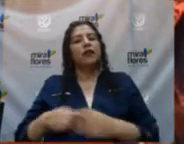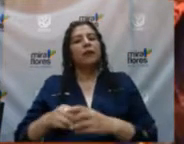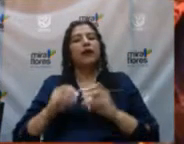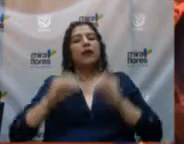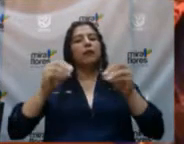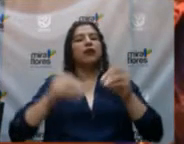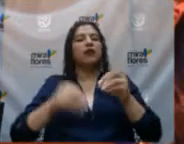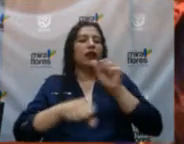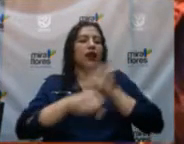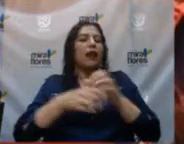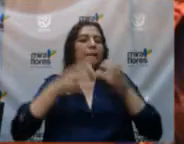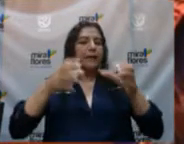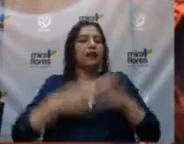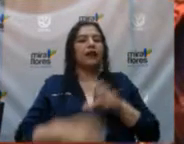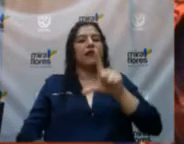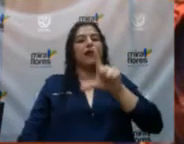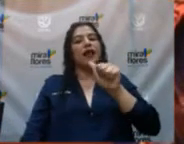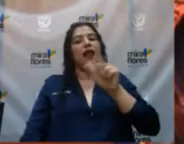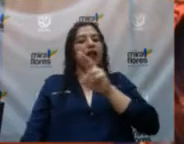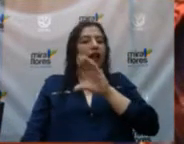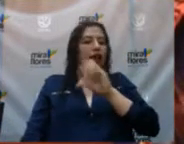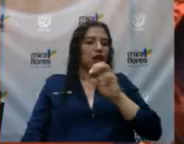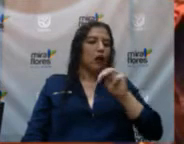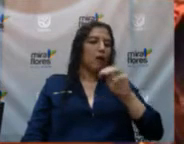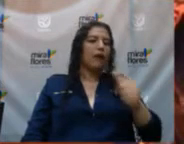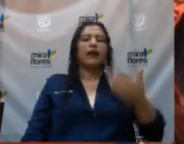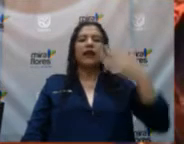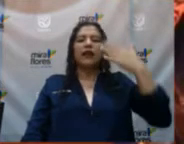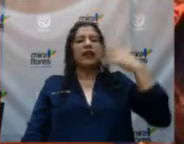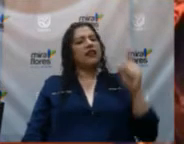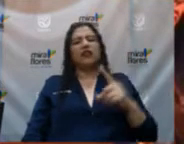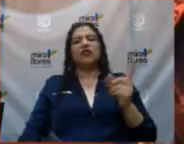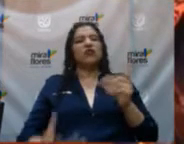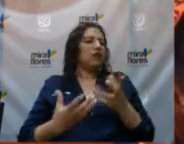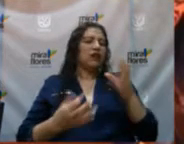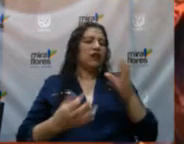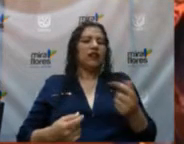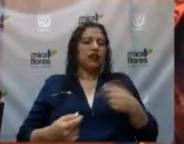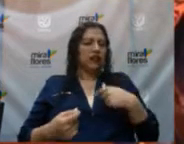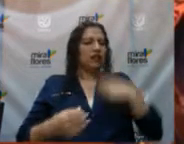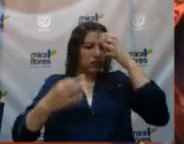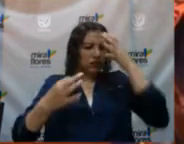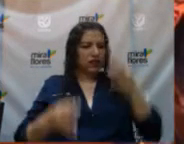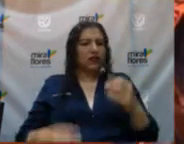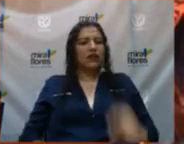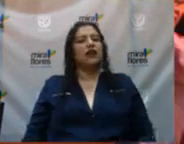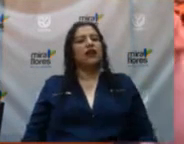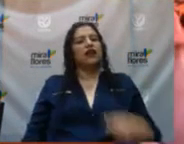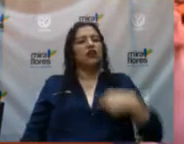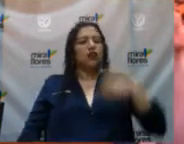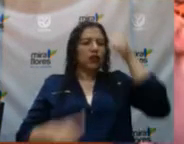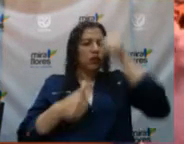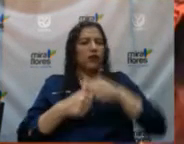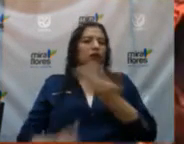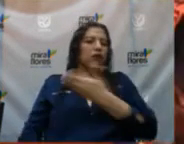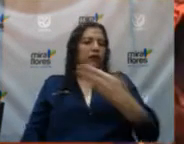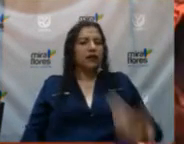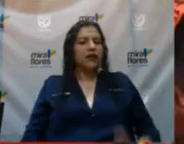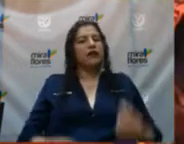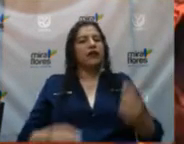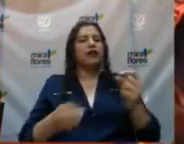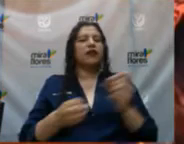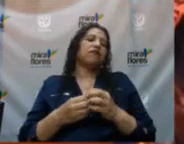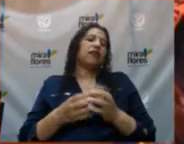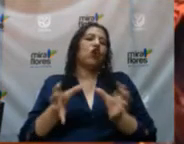y defendí ese proyecto ante los vecinos que lo rechazaban porque creí en él. Me acuerdo que como presidenta de la Comisión de